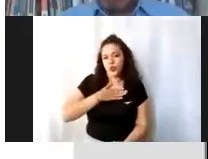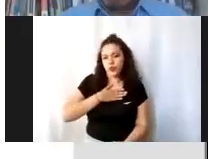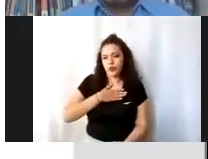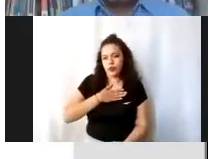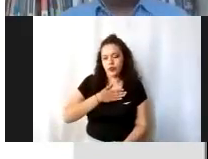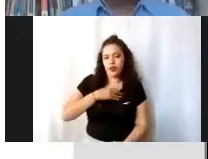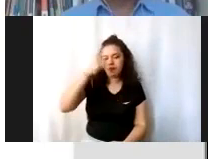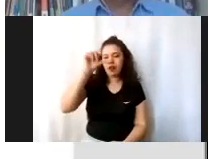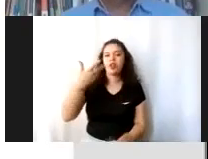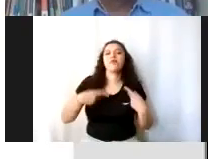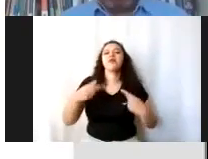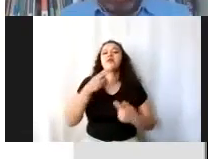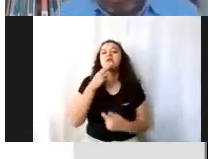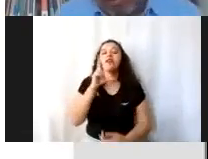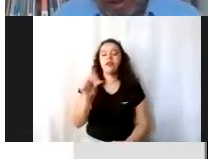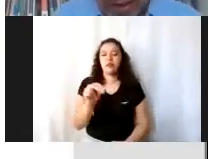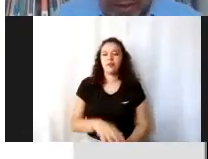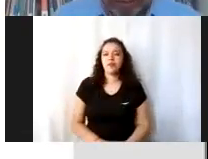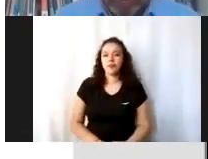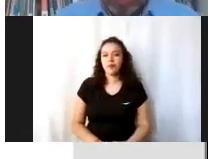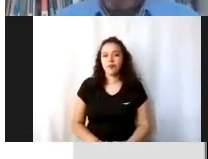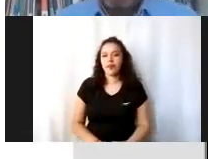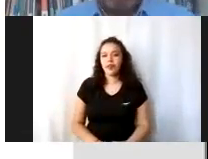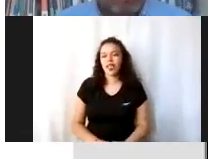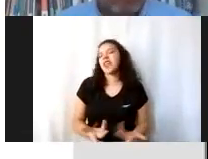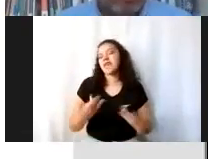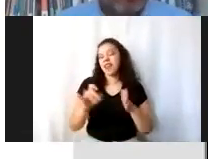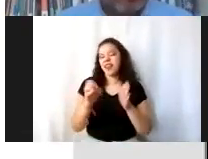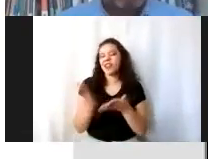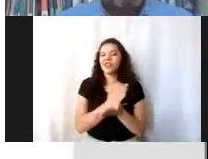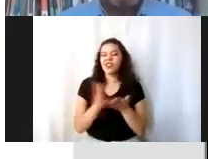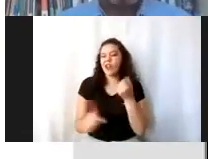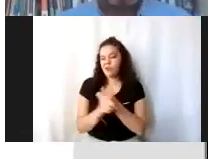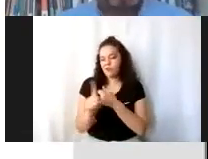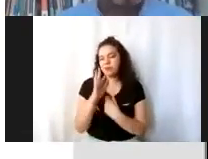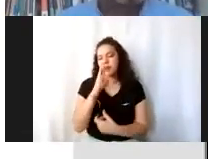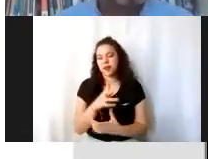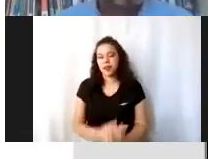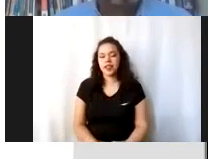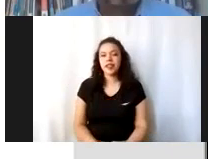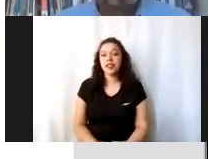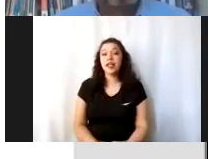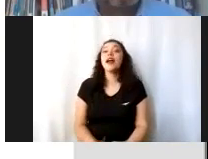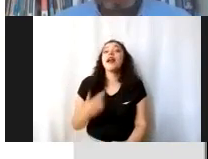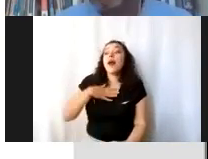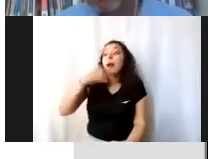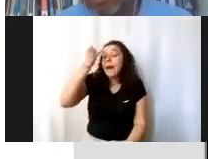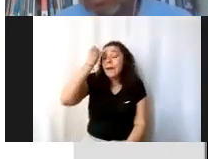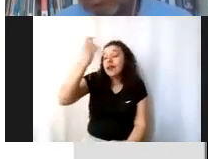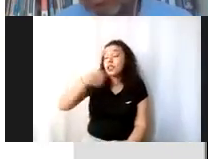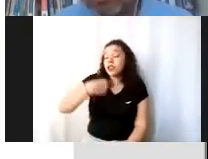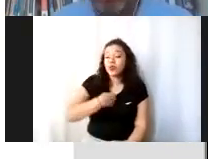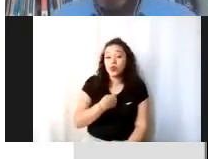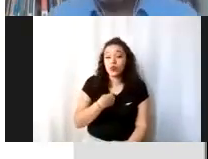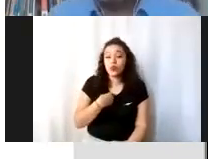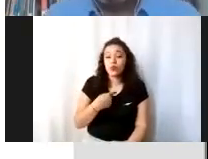nadie más y para, pues sí, para evitar esto, ¿no? Imaginemos que yo soy un ladrón